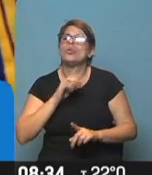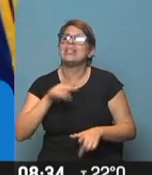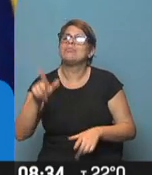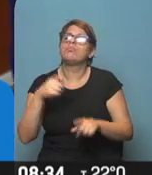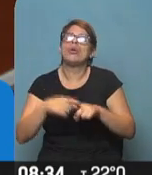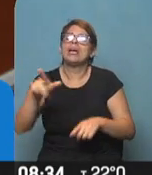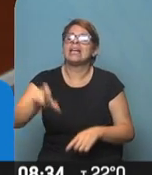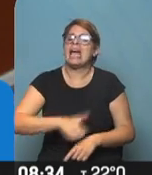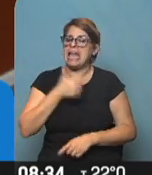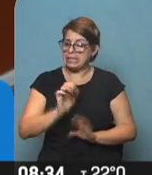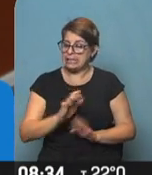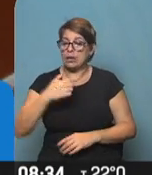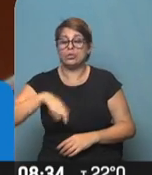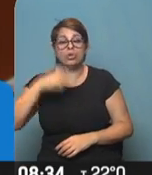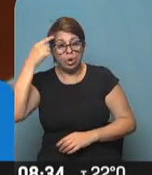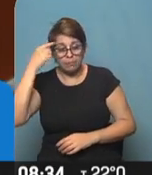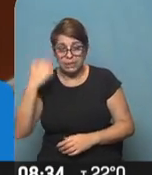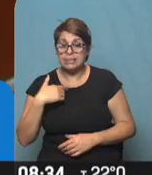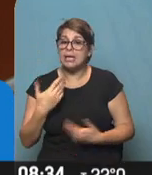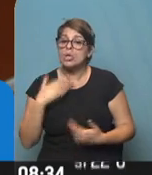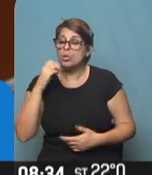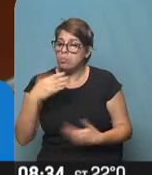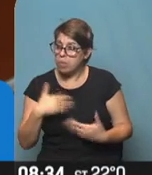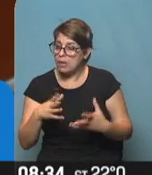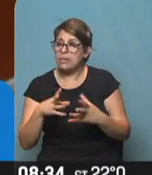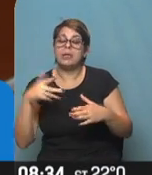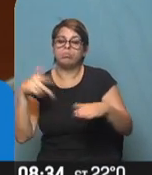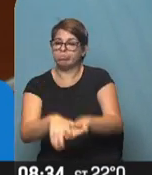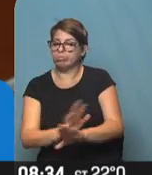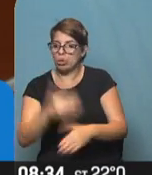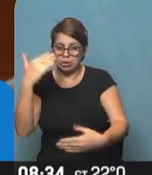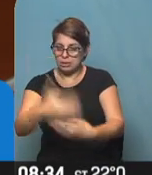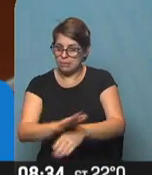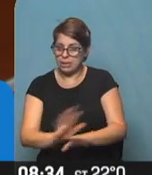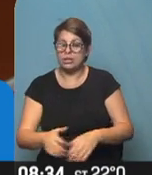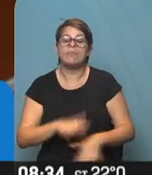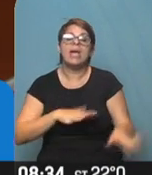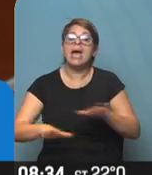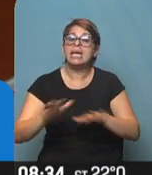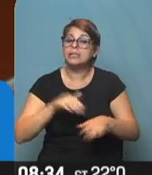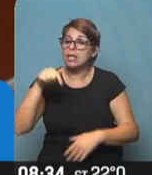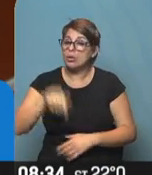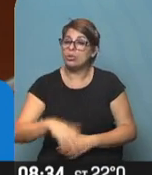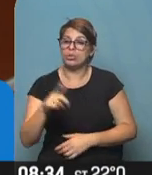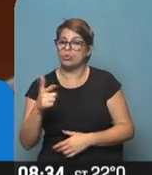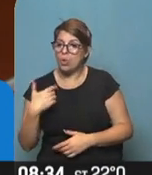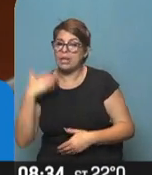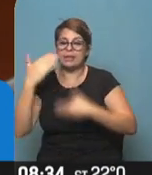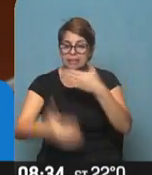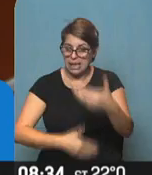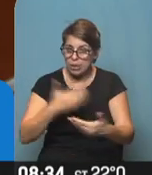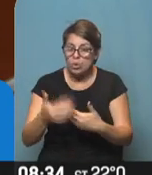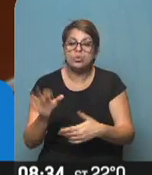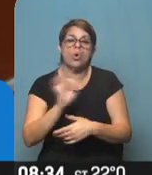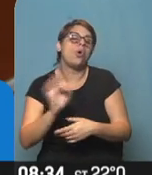nosotros consideramos que pueden llegar a correr riesgos y hacer cerradas entonces bueno actividades que no tienen hoy en día el desarrollo o que no